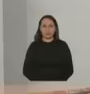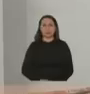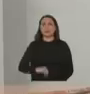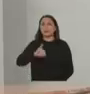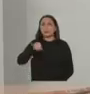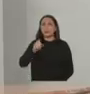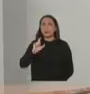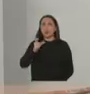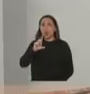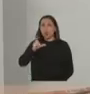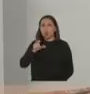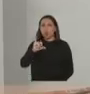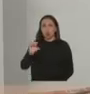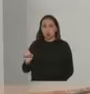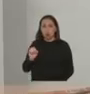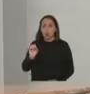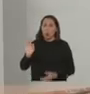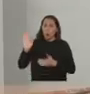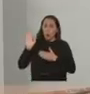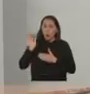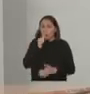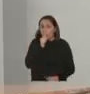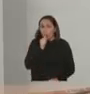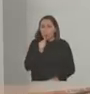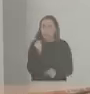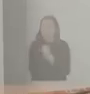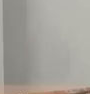buena muy bien. Buenas noches, así todos los días. No,